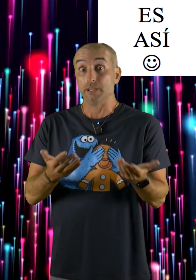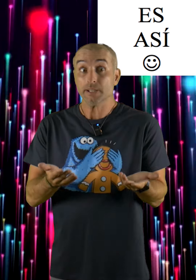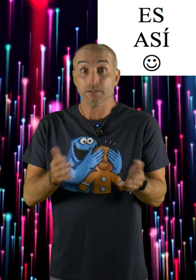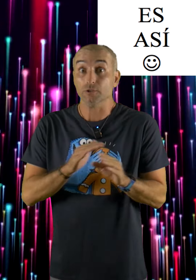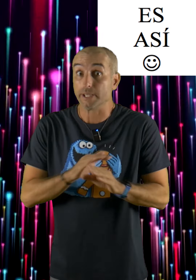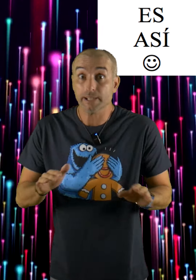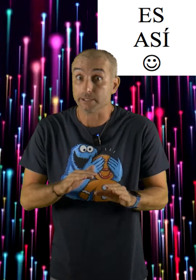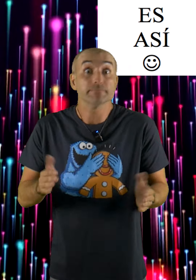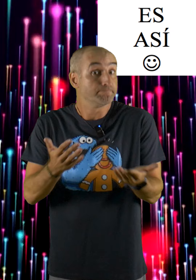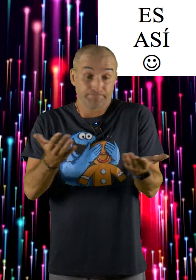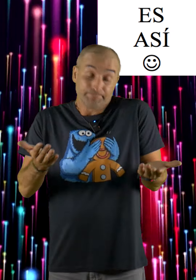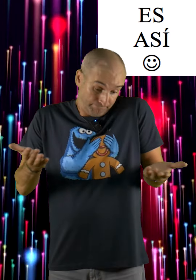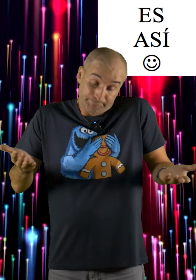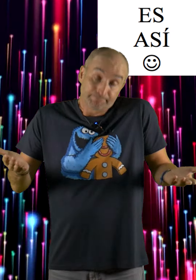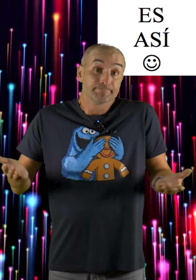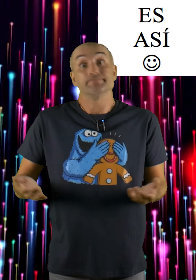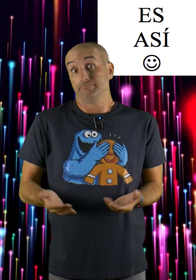¿Y esto es así?